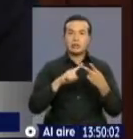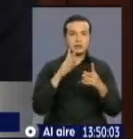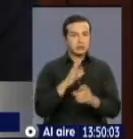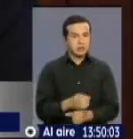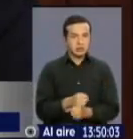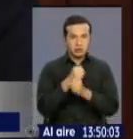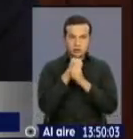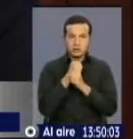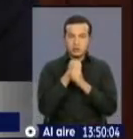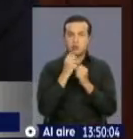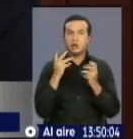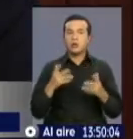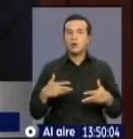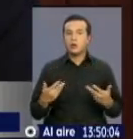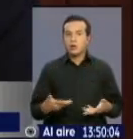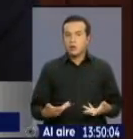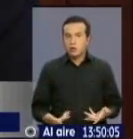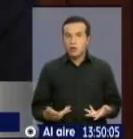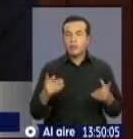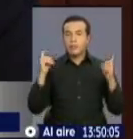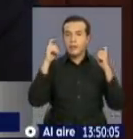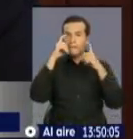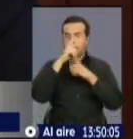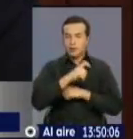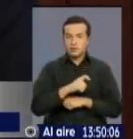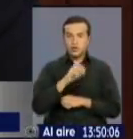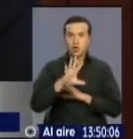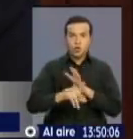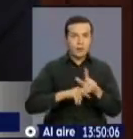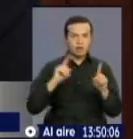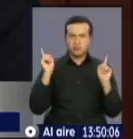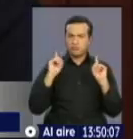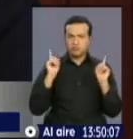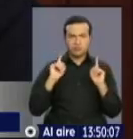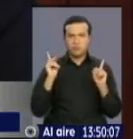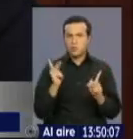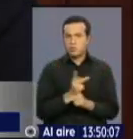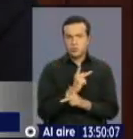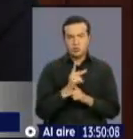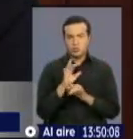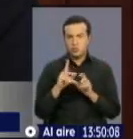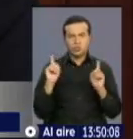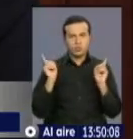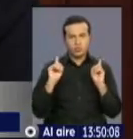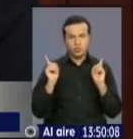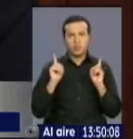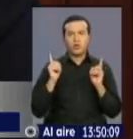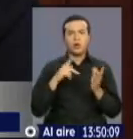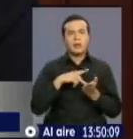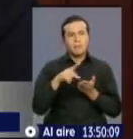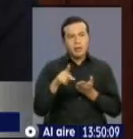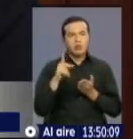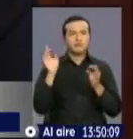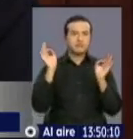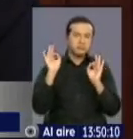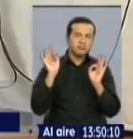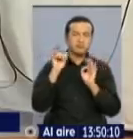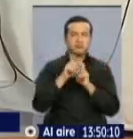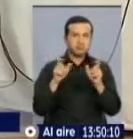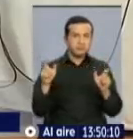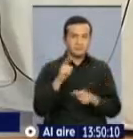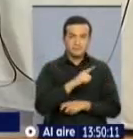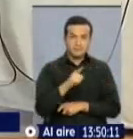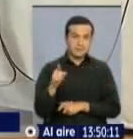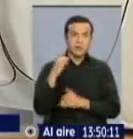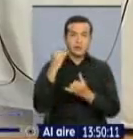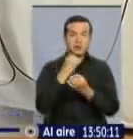porque no se van a, es difícil que le puedan robar dinero que está en medios de pago electrónicos al usuario. Pero